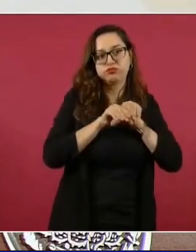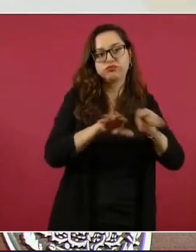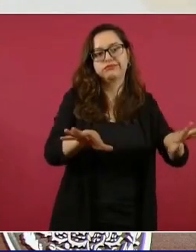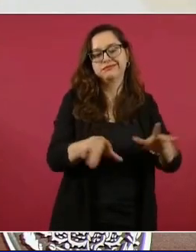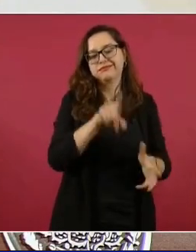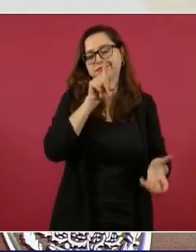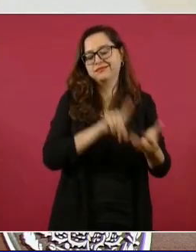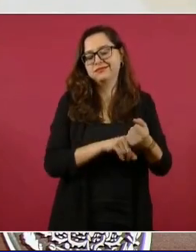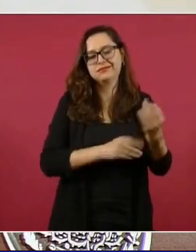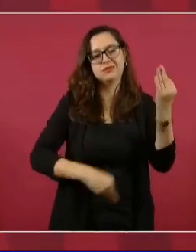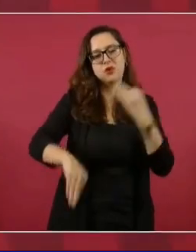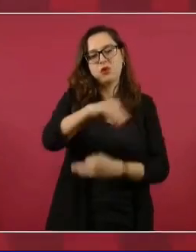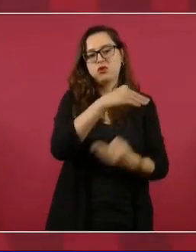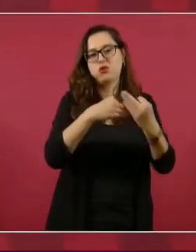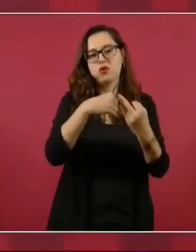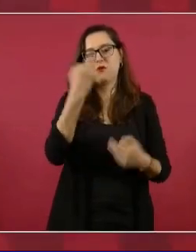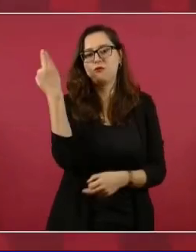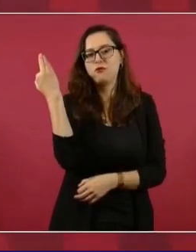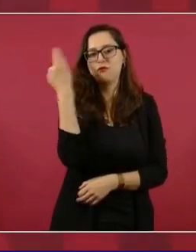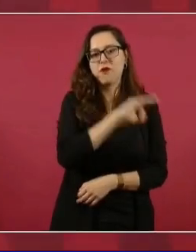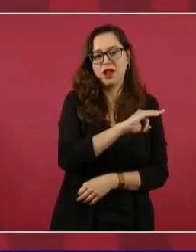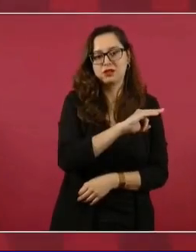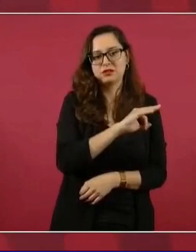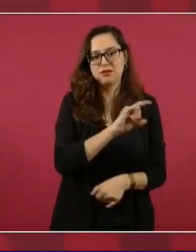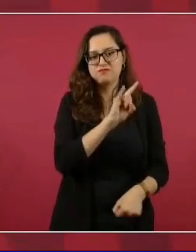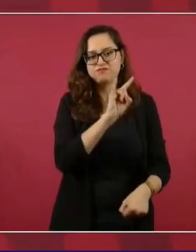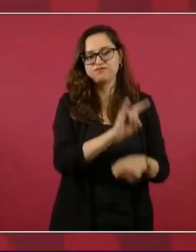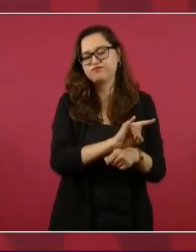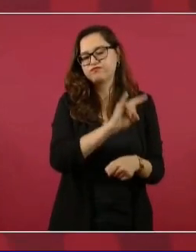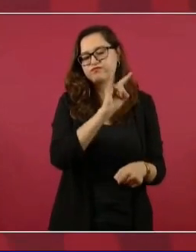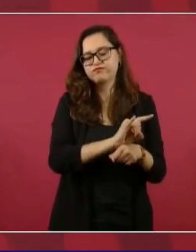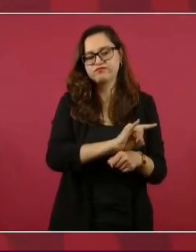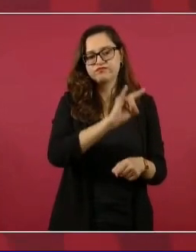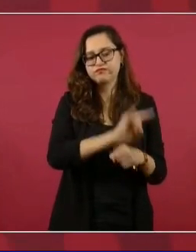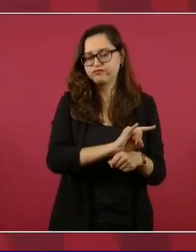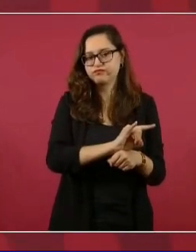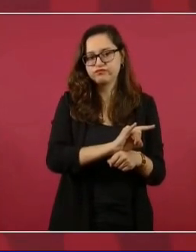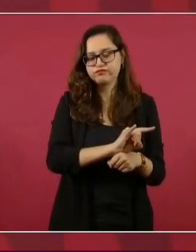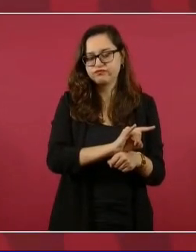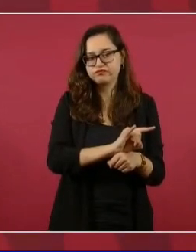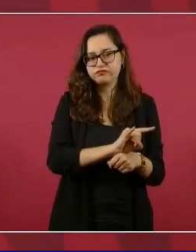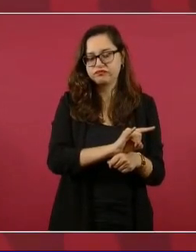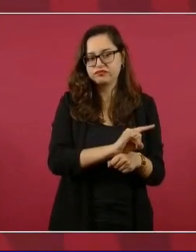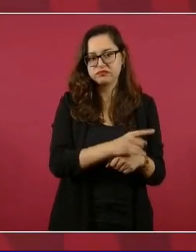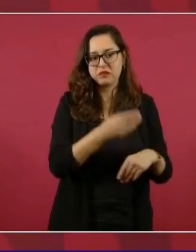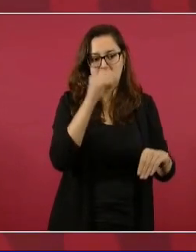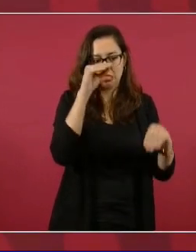un montaje, la fabricación de hechos